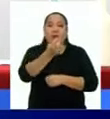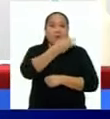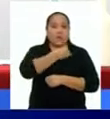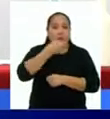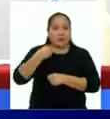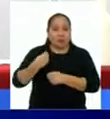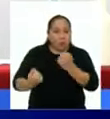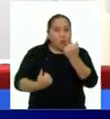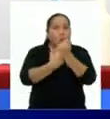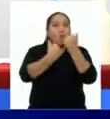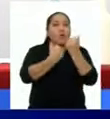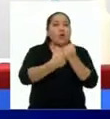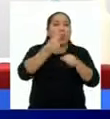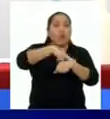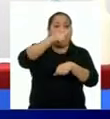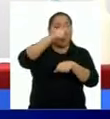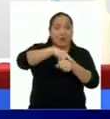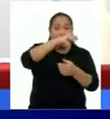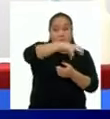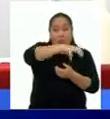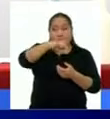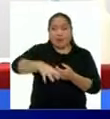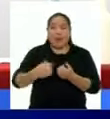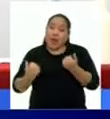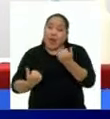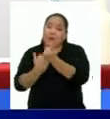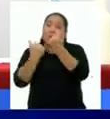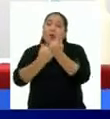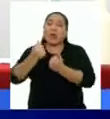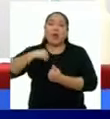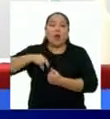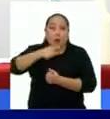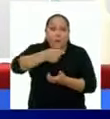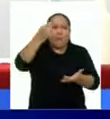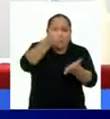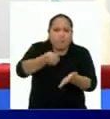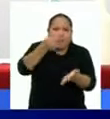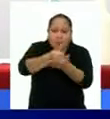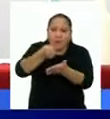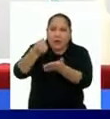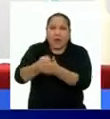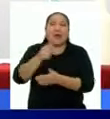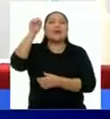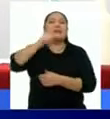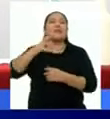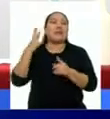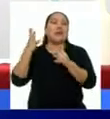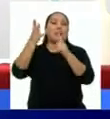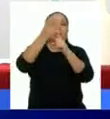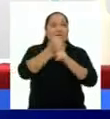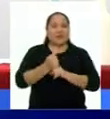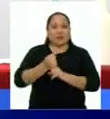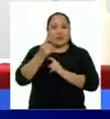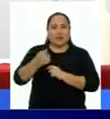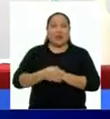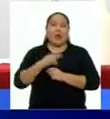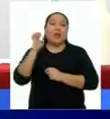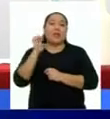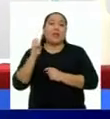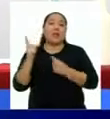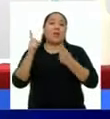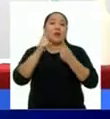regionales, a los municipios para que inviertan el dinero que se les ha otorgado y eso es lo que hemos logrado. Enero-junio de